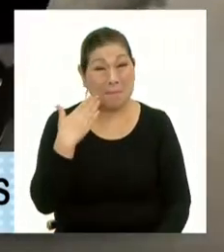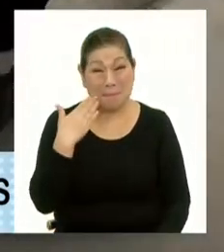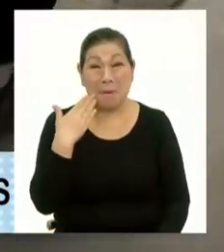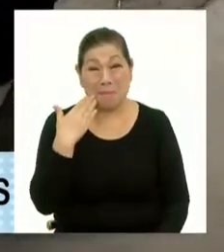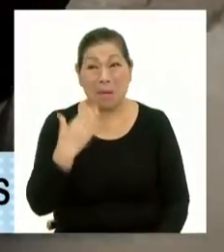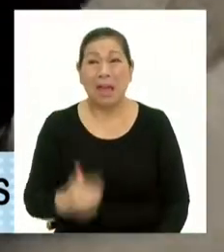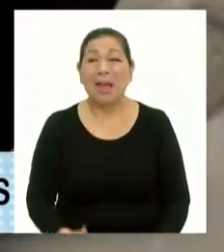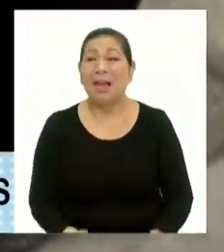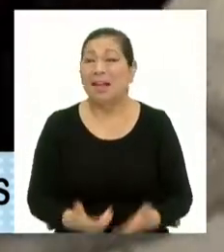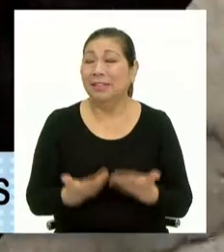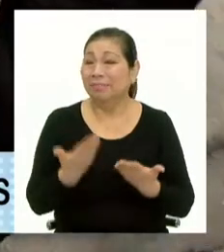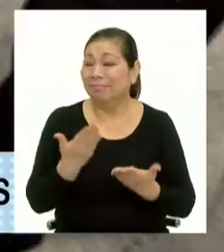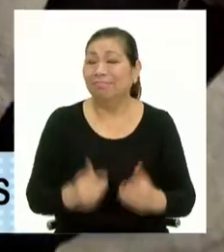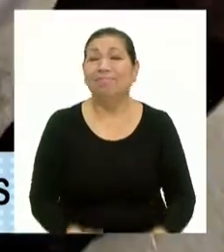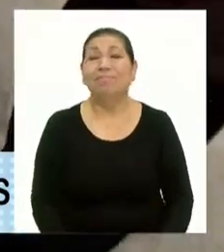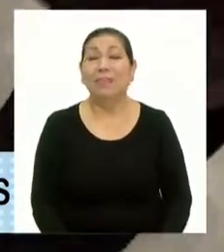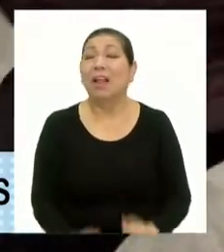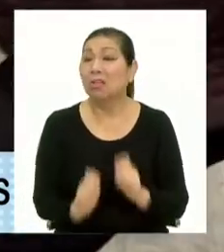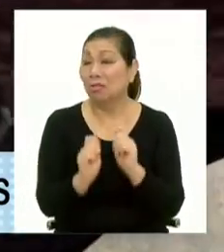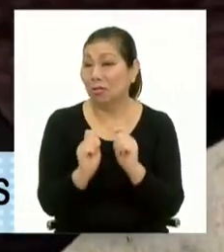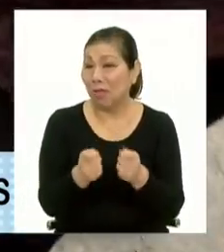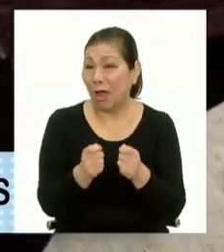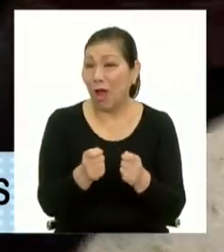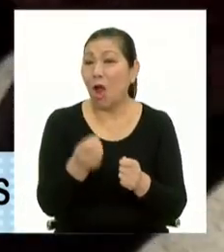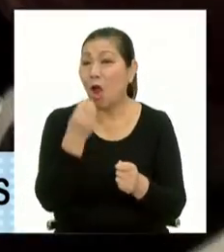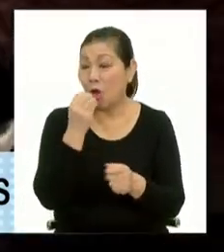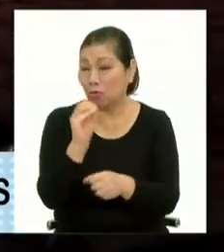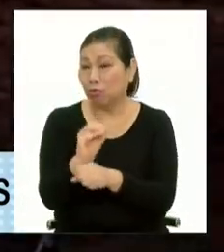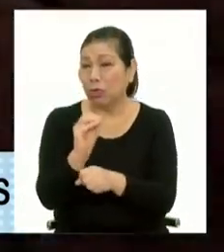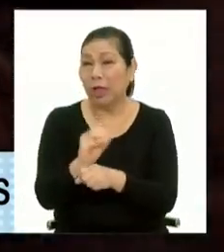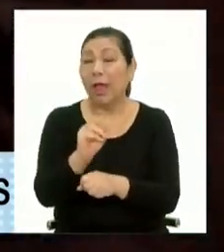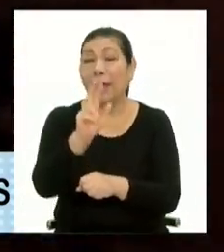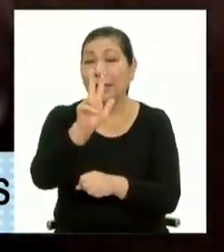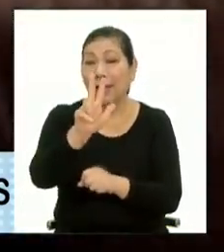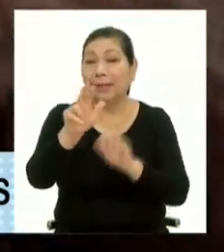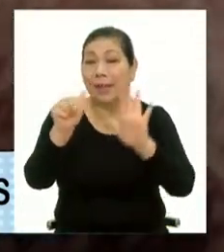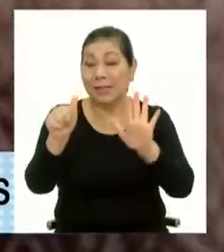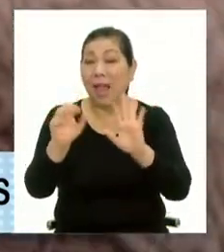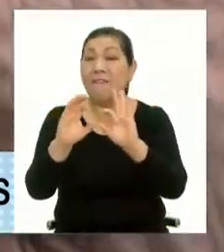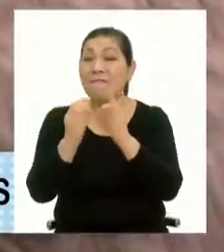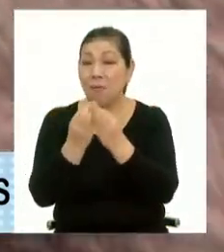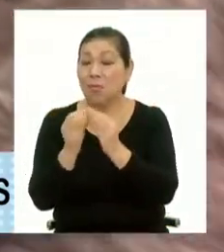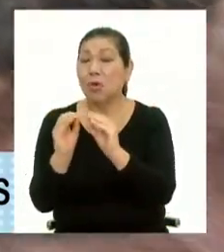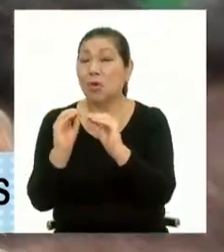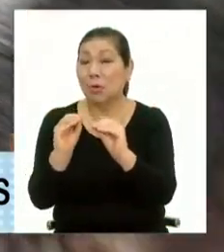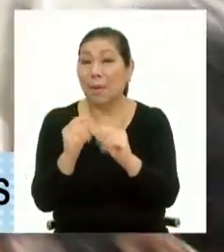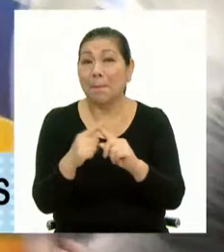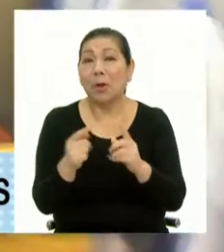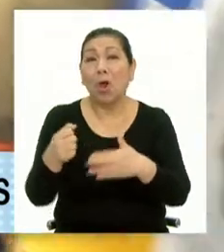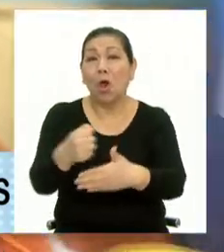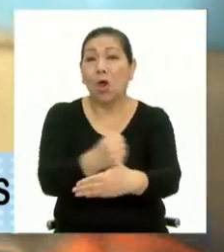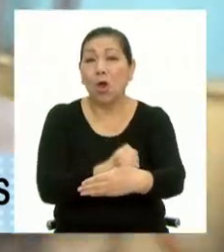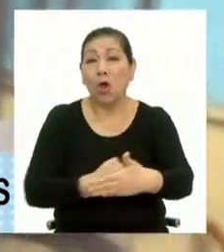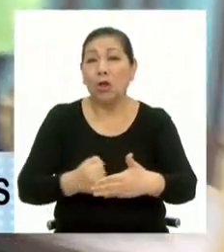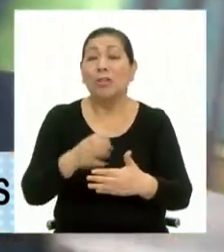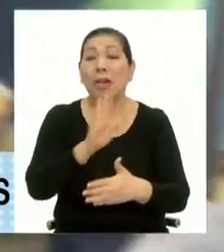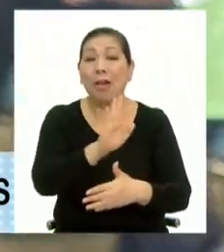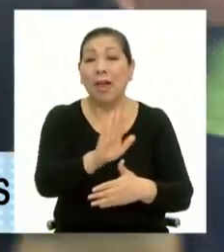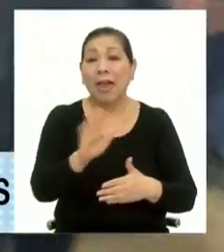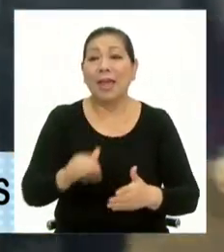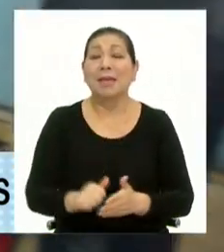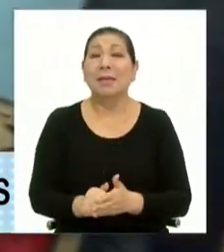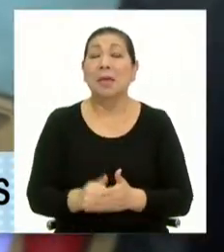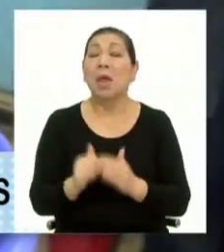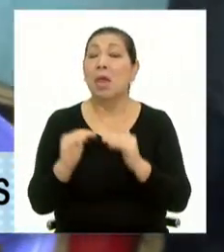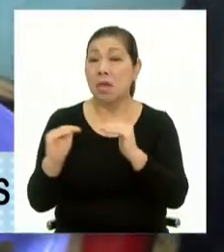mamitas que dan alimento a 36 familias aproximadamente y se ponen a cocinar, ellas